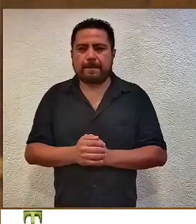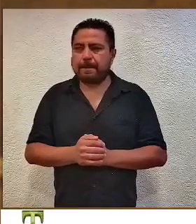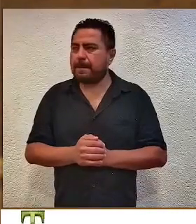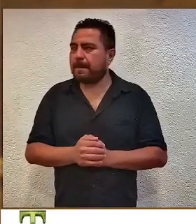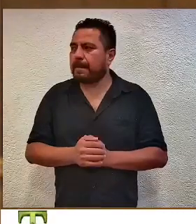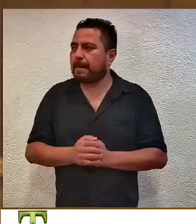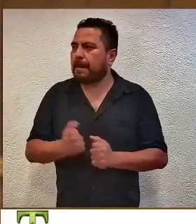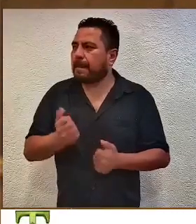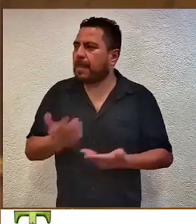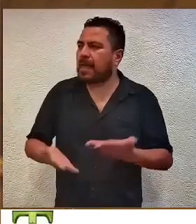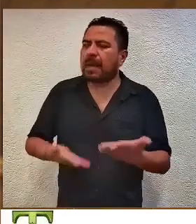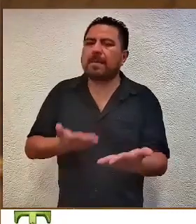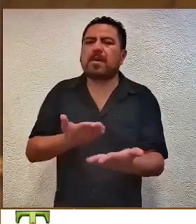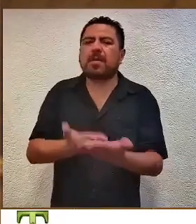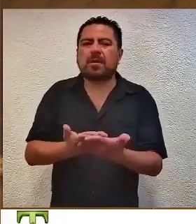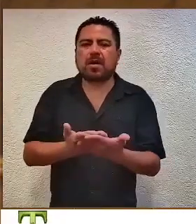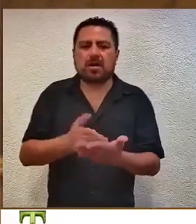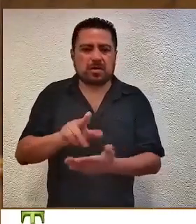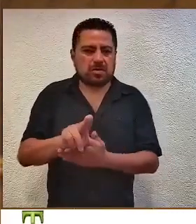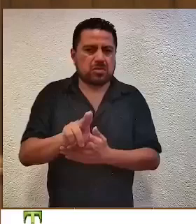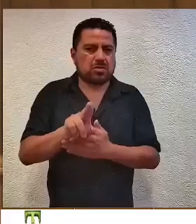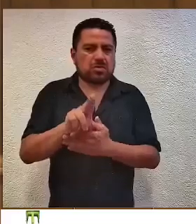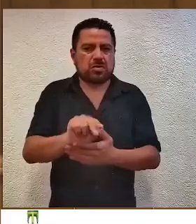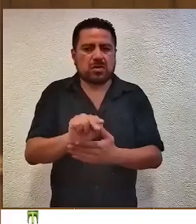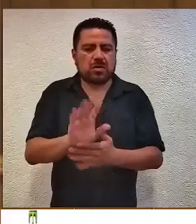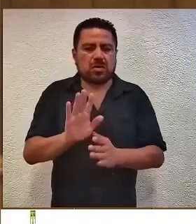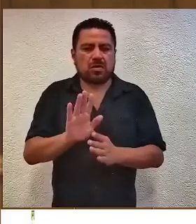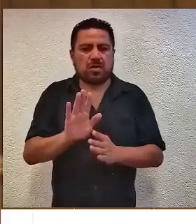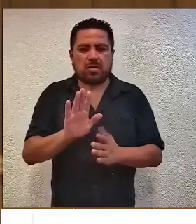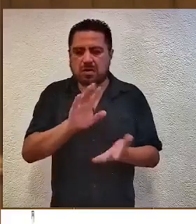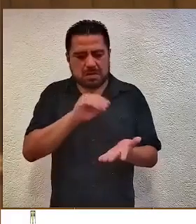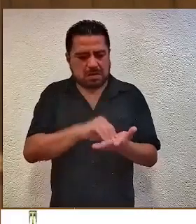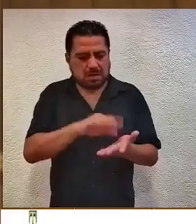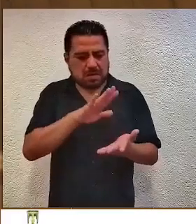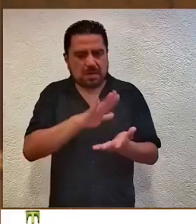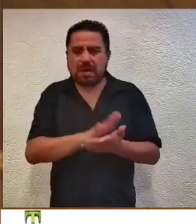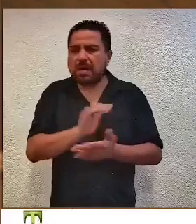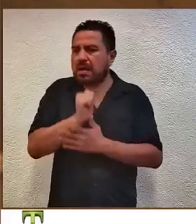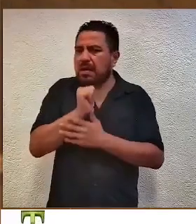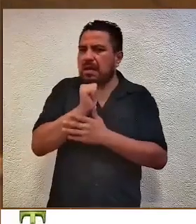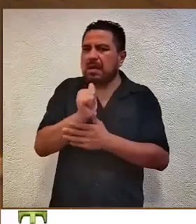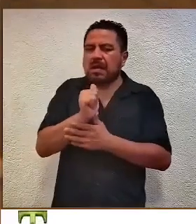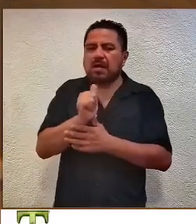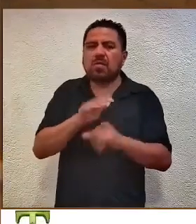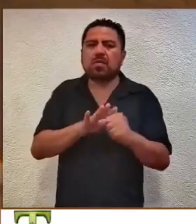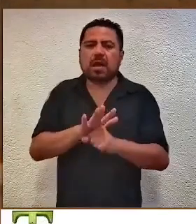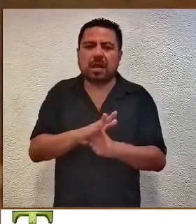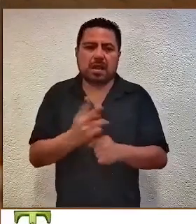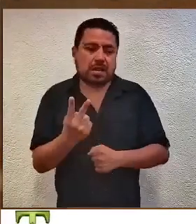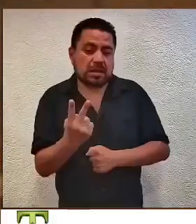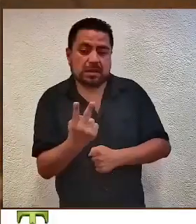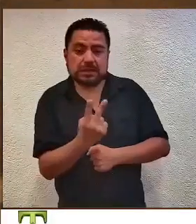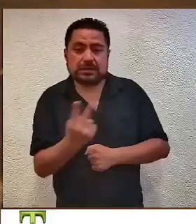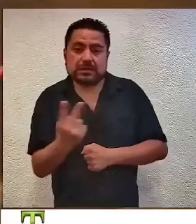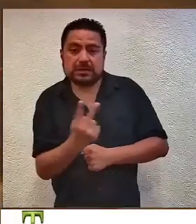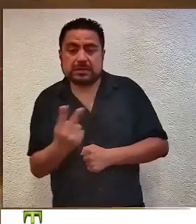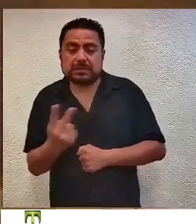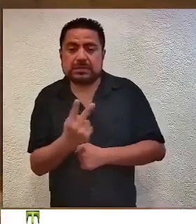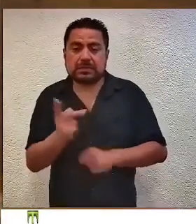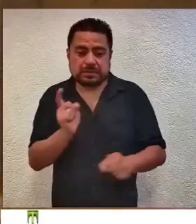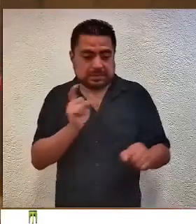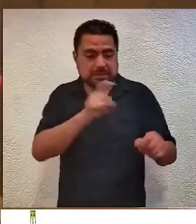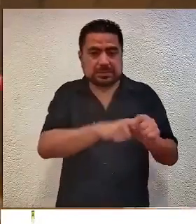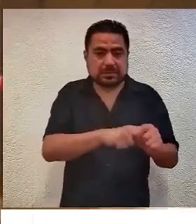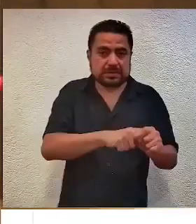la propuesta no contempla que ambos son